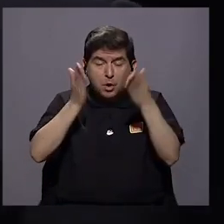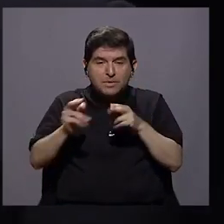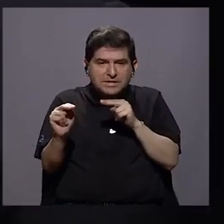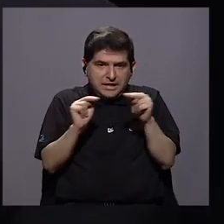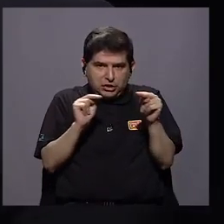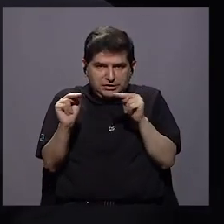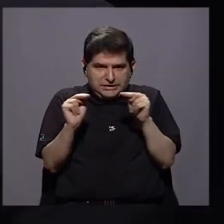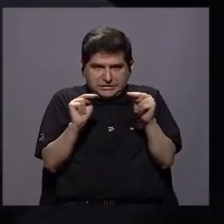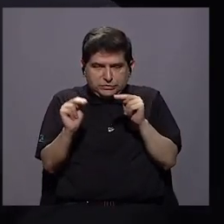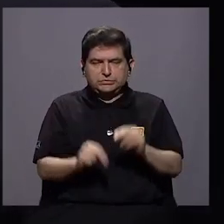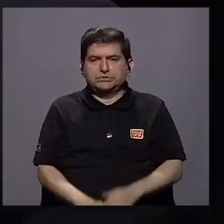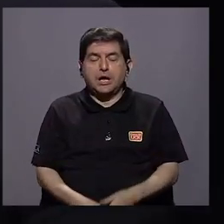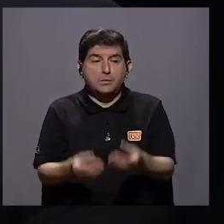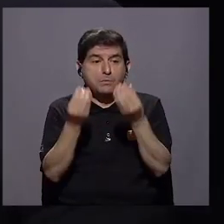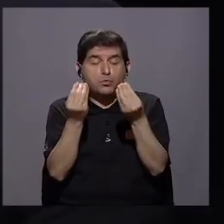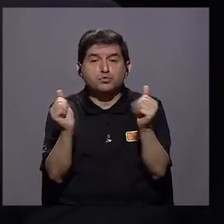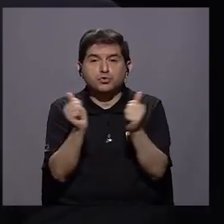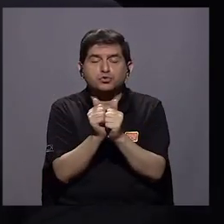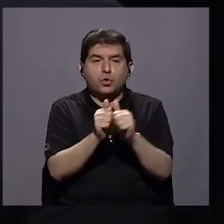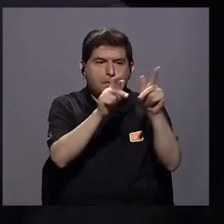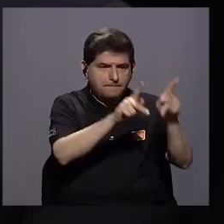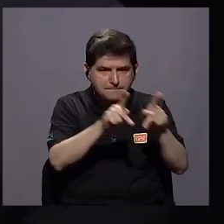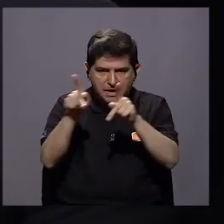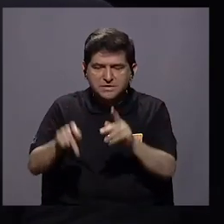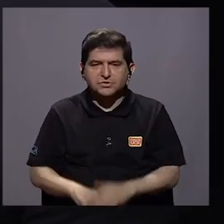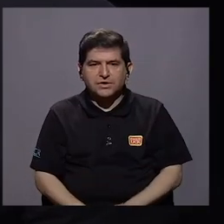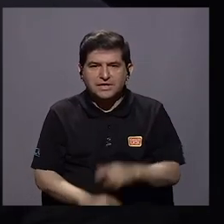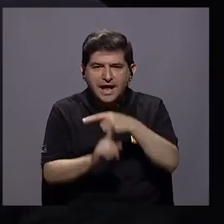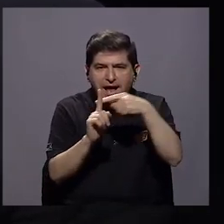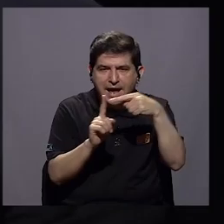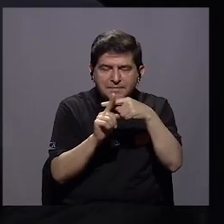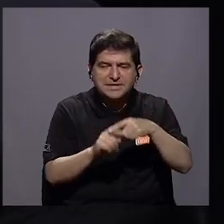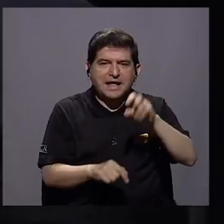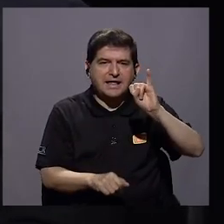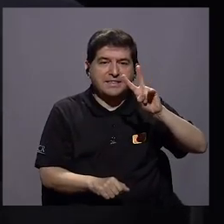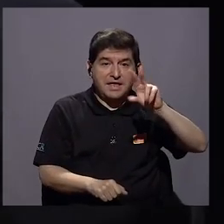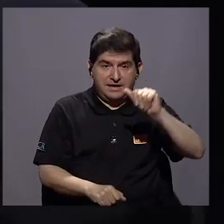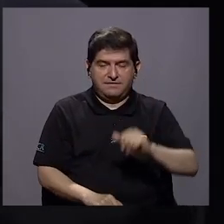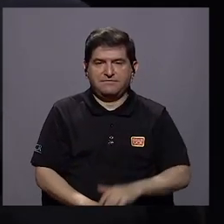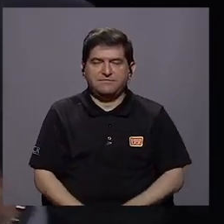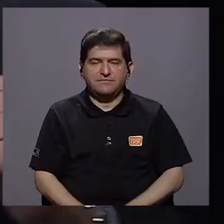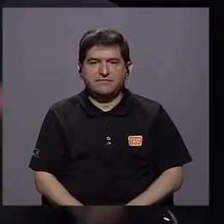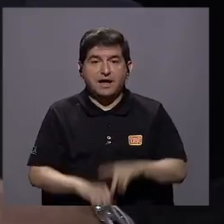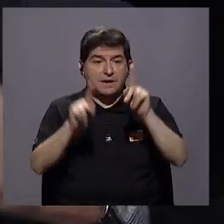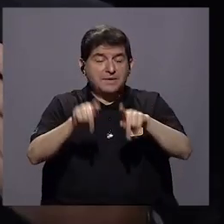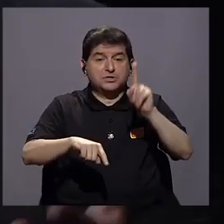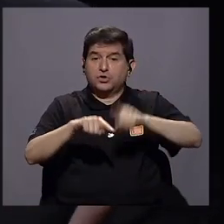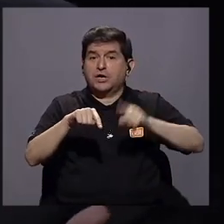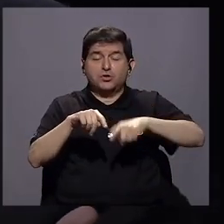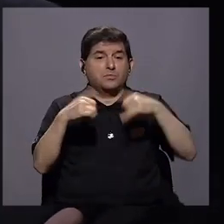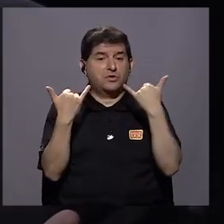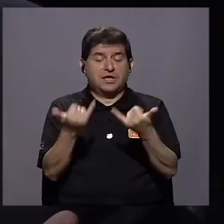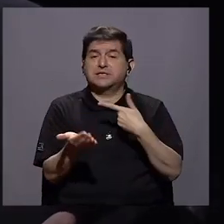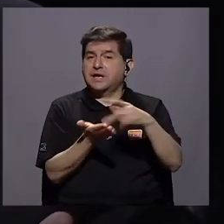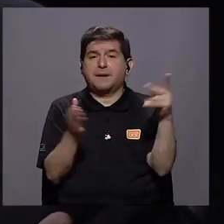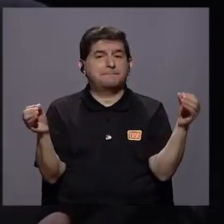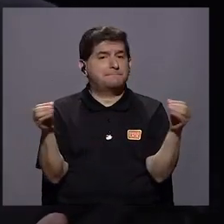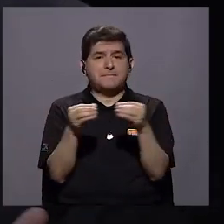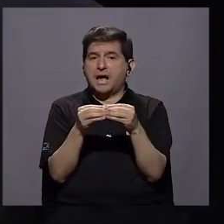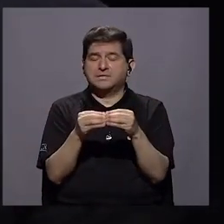propietarios negociaron, muchos con sus inquilinos, vamos a medias con el IVA. ¿Por qué? Porque los inquilinos no podían ya pagar